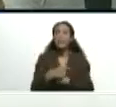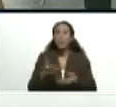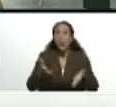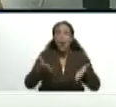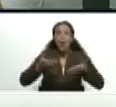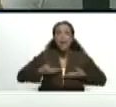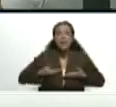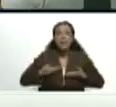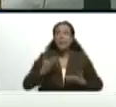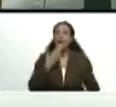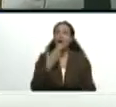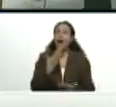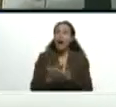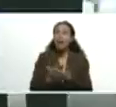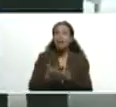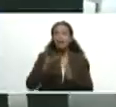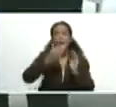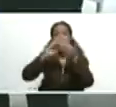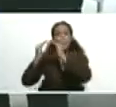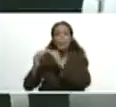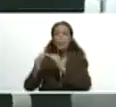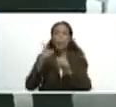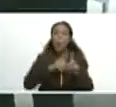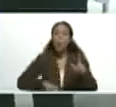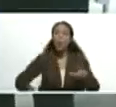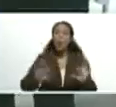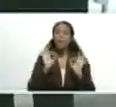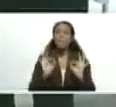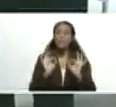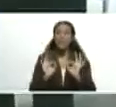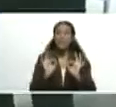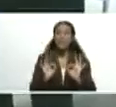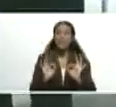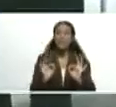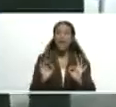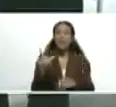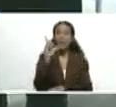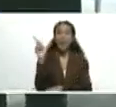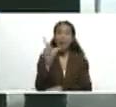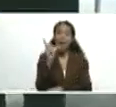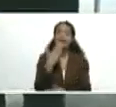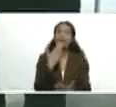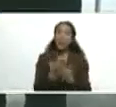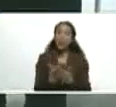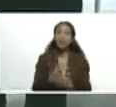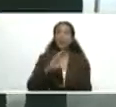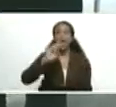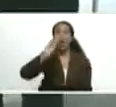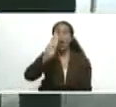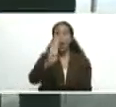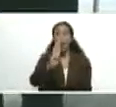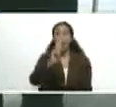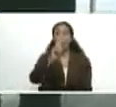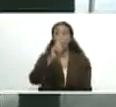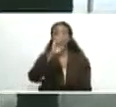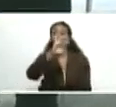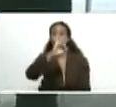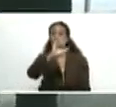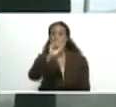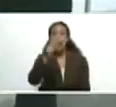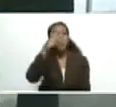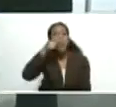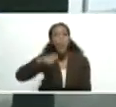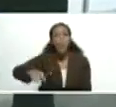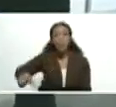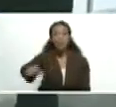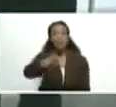un obsequio que usted le brinda al pueblo de Simón Planas, en específico a nuestra gente querida de Buría, nuestra amada Buría, que es un pueblo